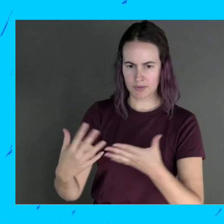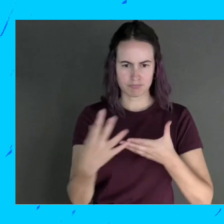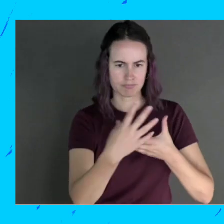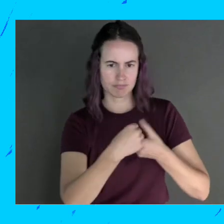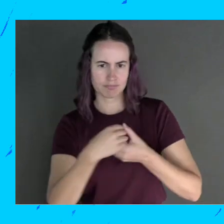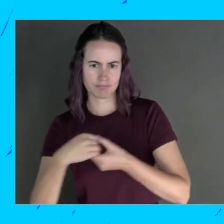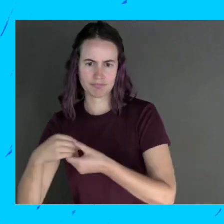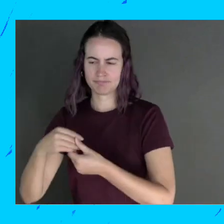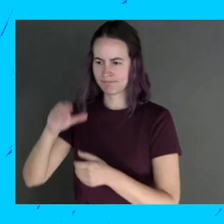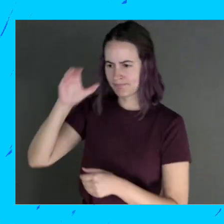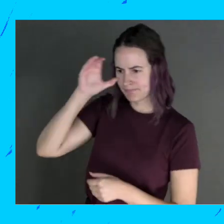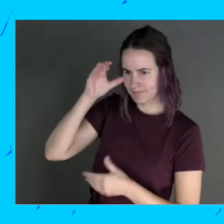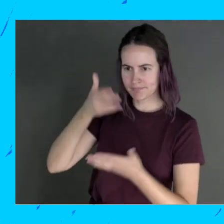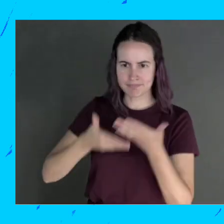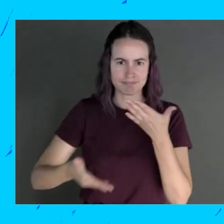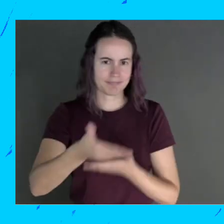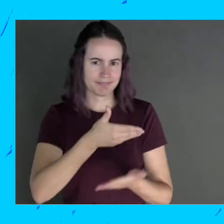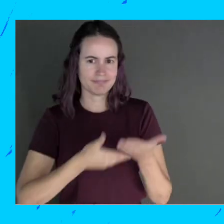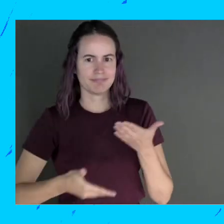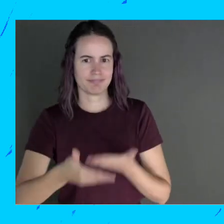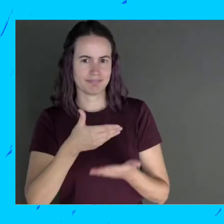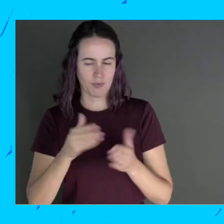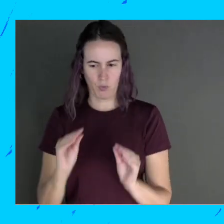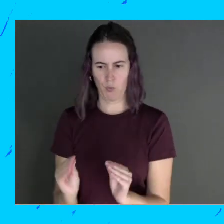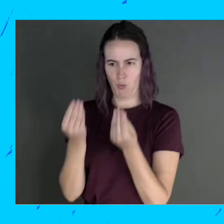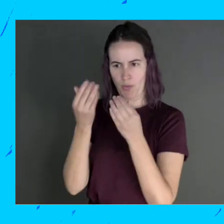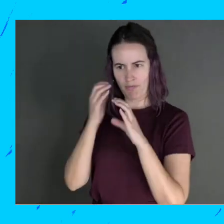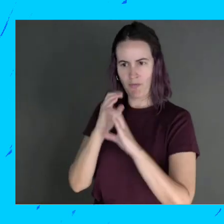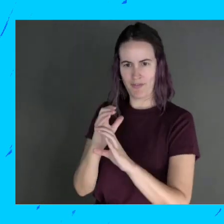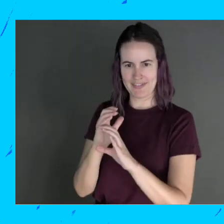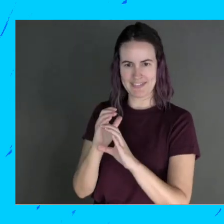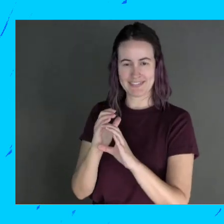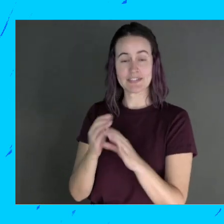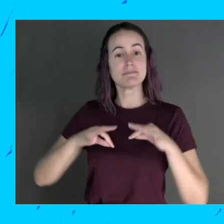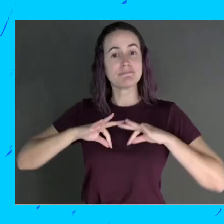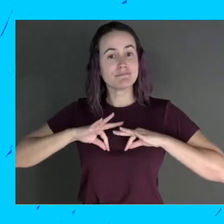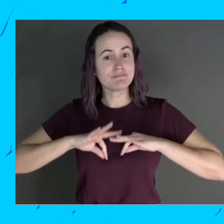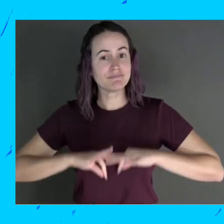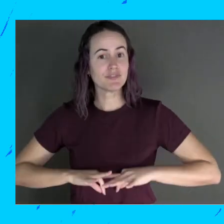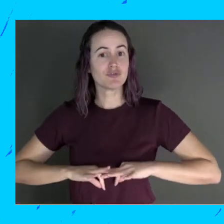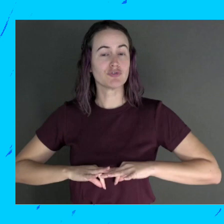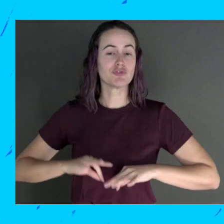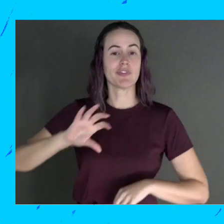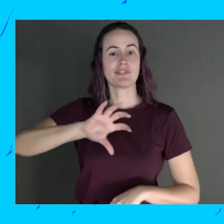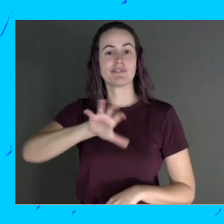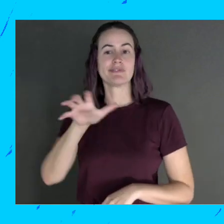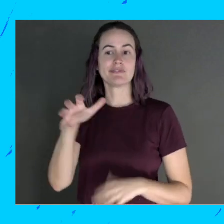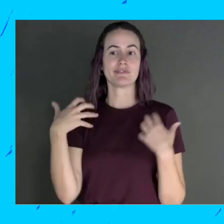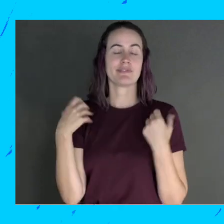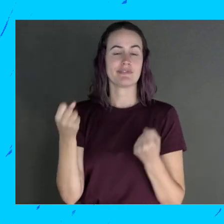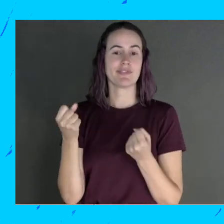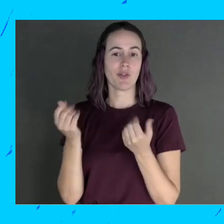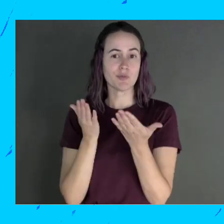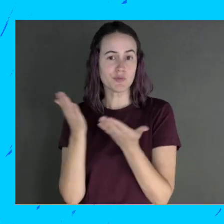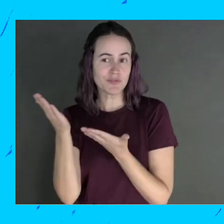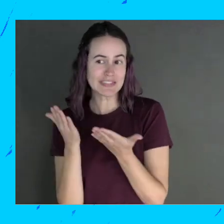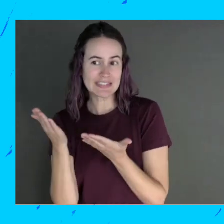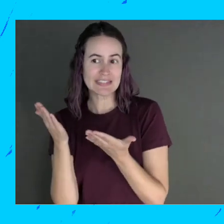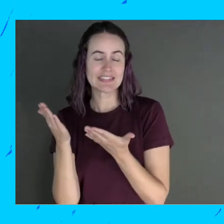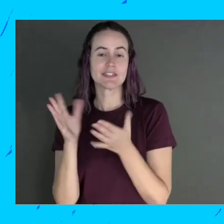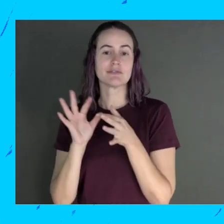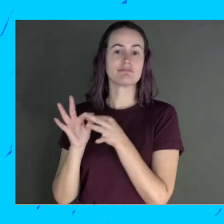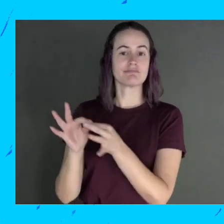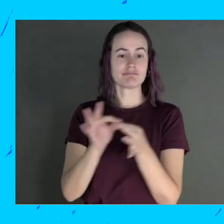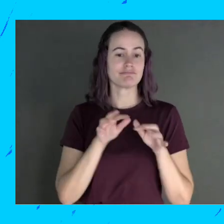Y a partir de este proceso, incluyendo voces, el Ministerio de Salud